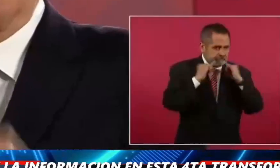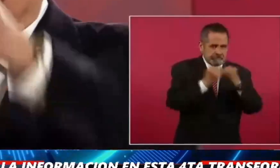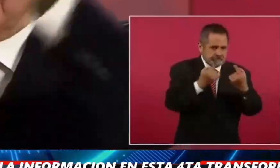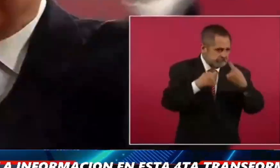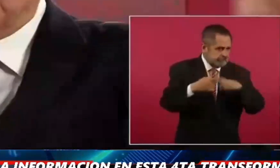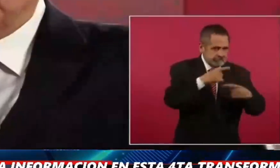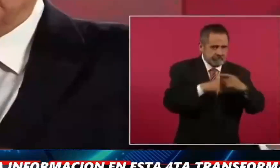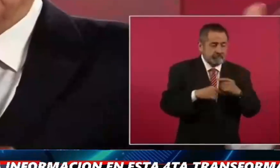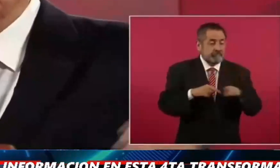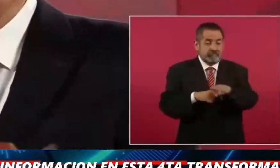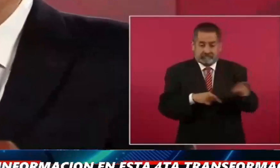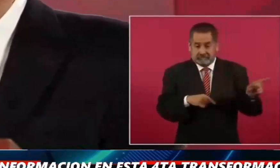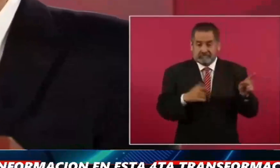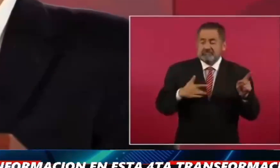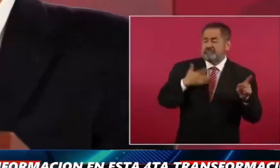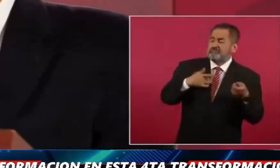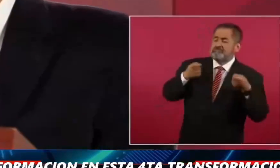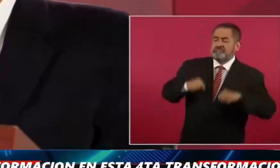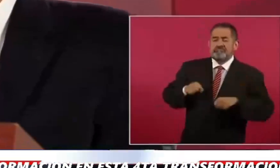los que se sentían dueños de México.